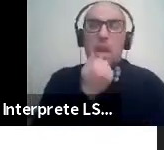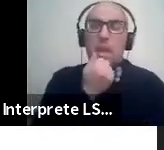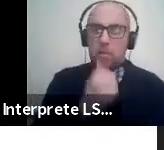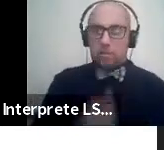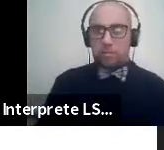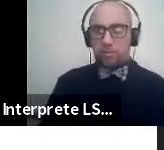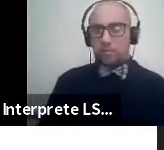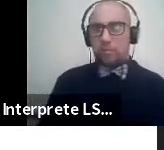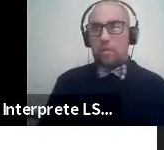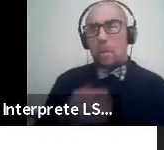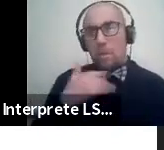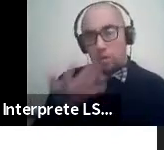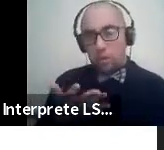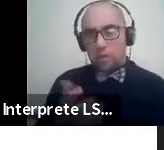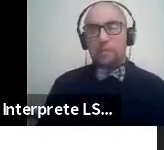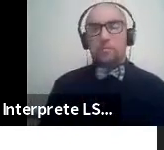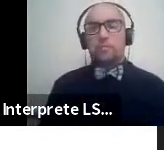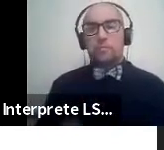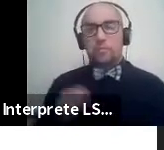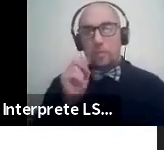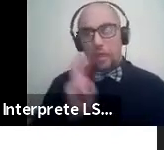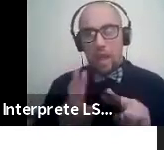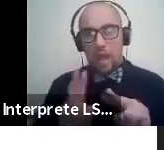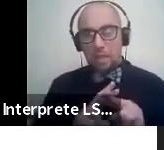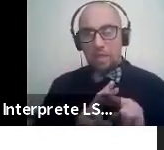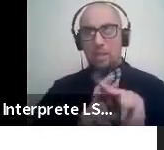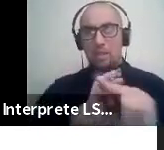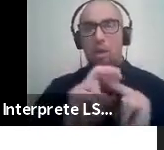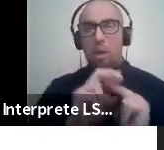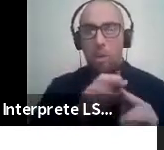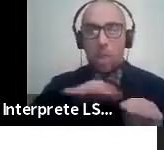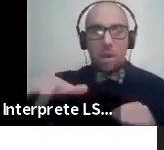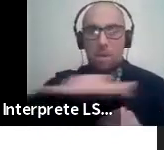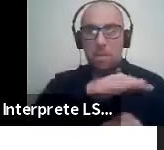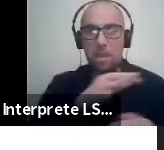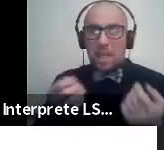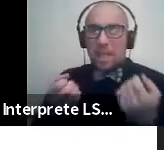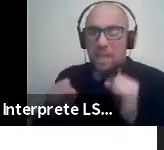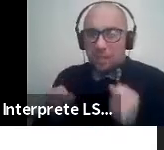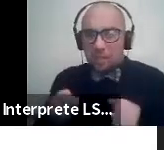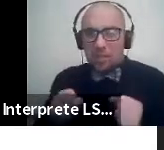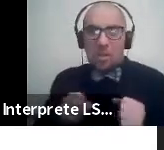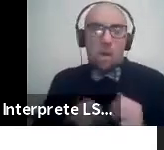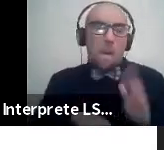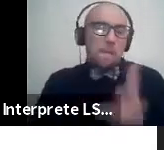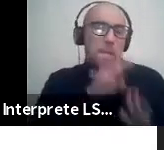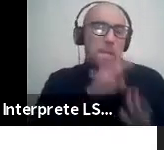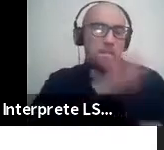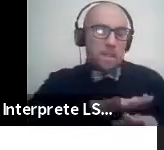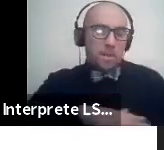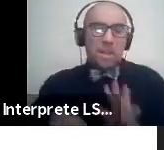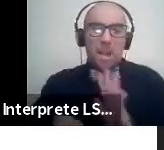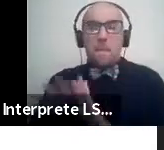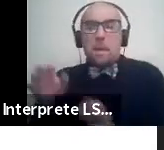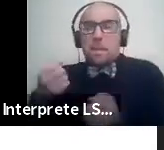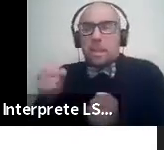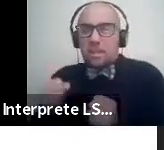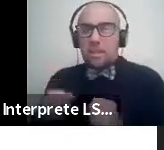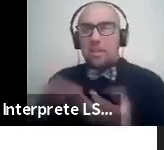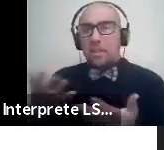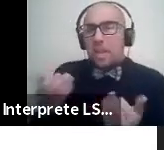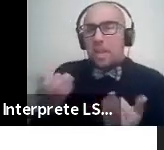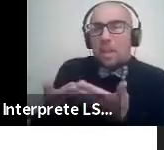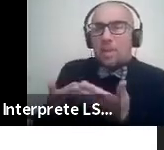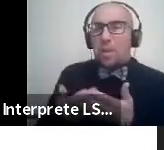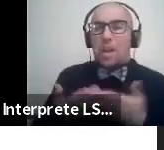error, por lo tanto se va generando un ambiente ansioso mientras se está intentando practicar ejercicios